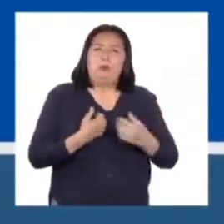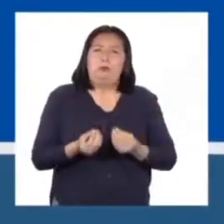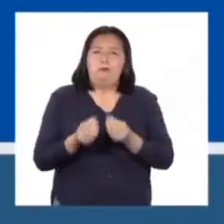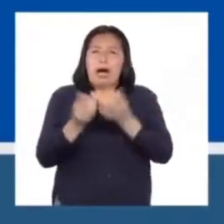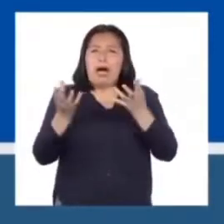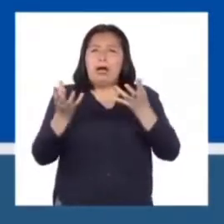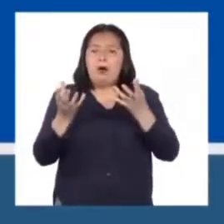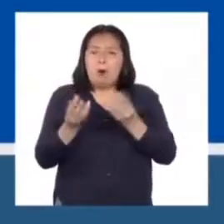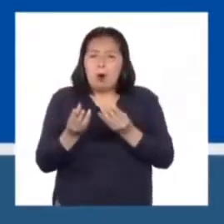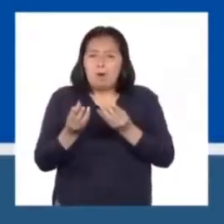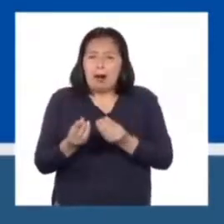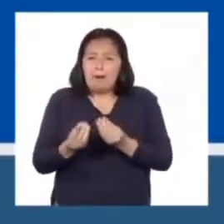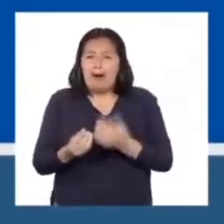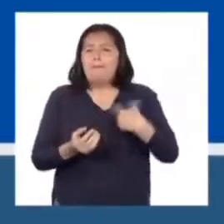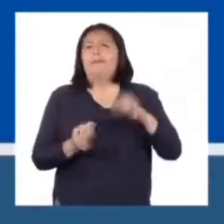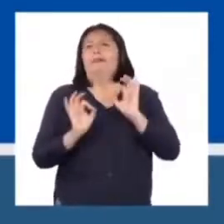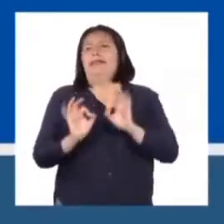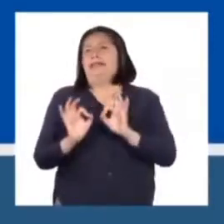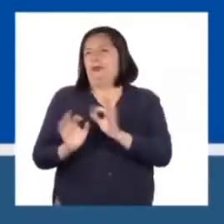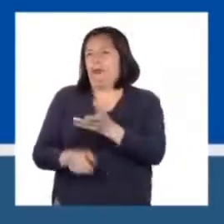cantidad de especies en peligro.